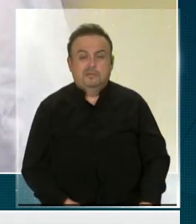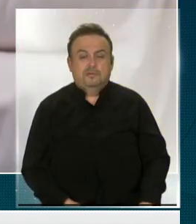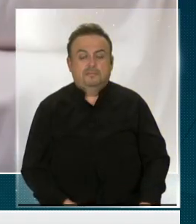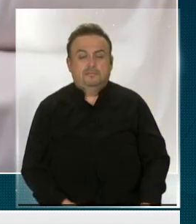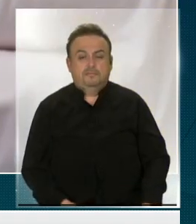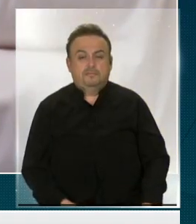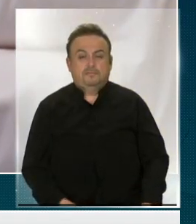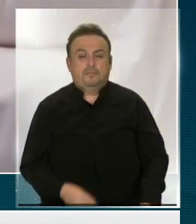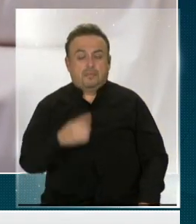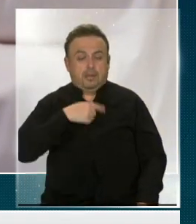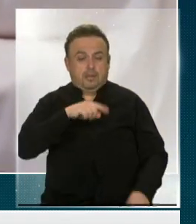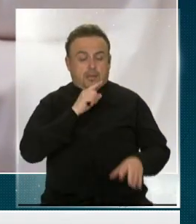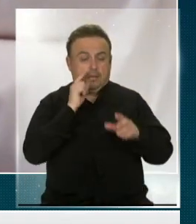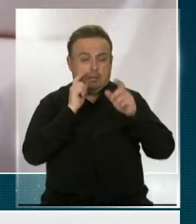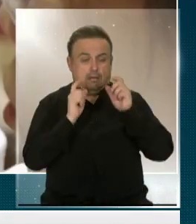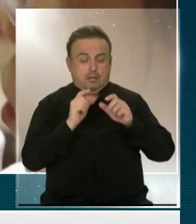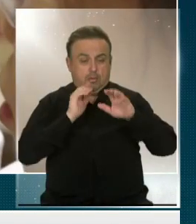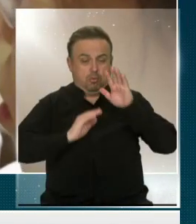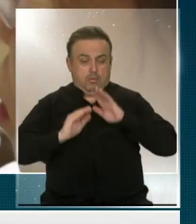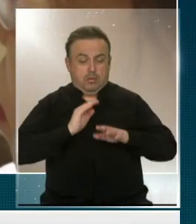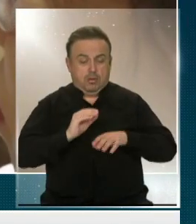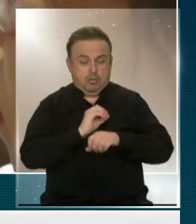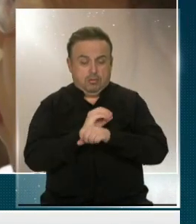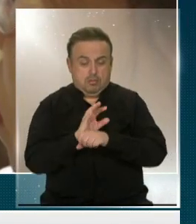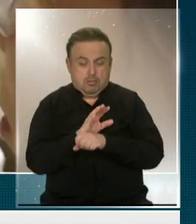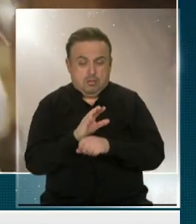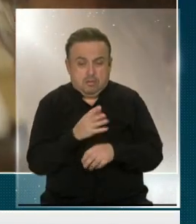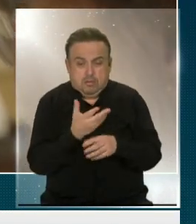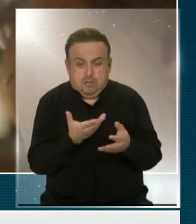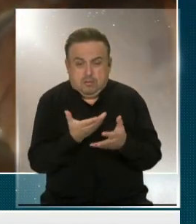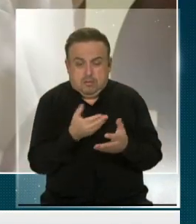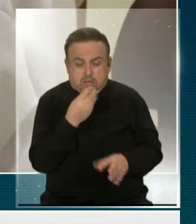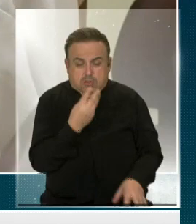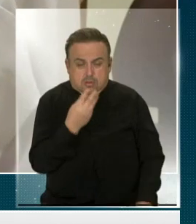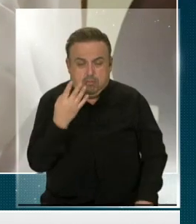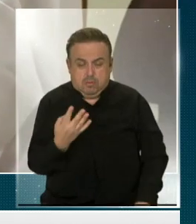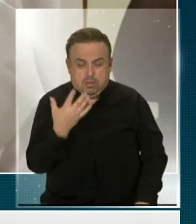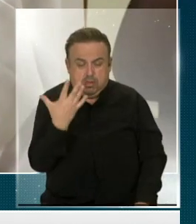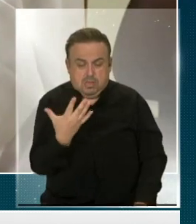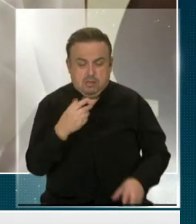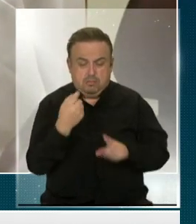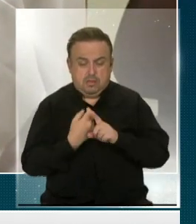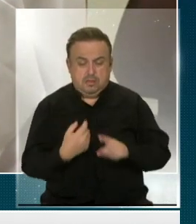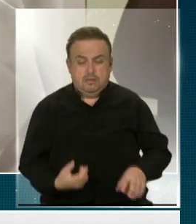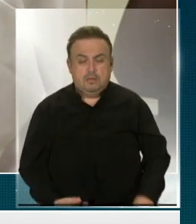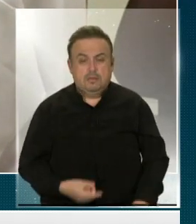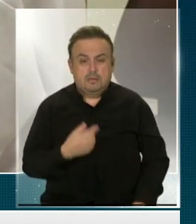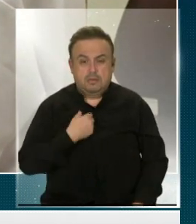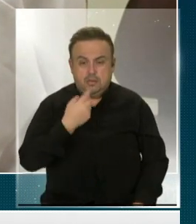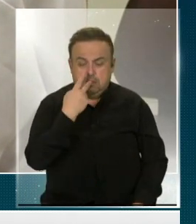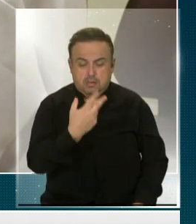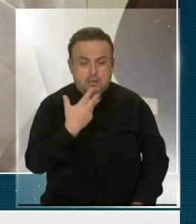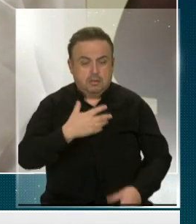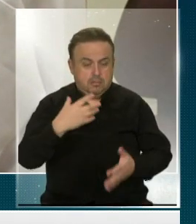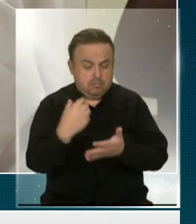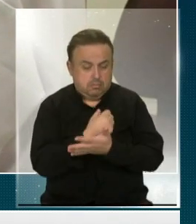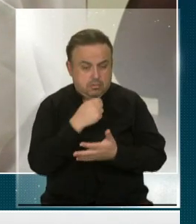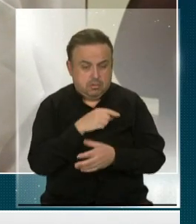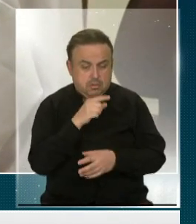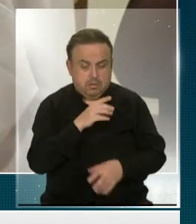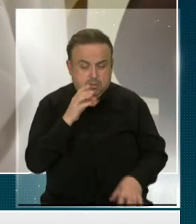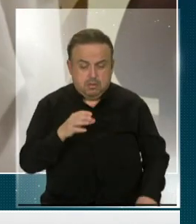para proteger contra infección y si eso ocurre entre 4 o 5 meses y se logra demostrar de